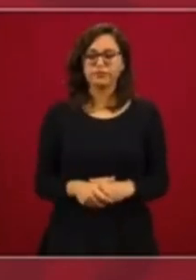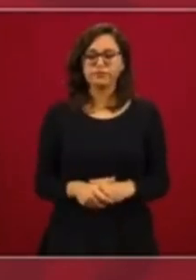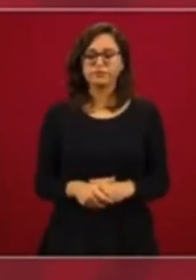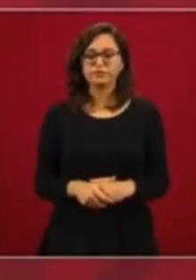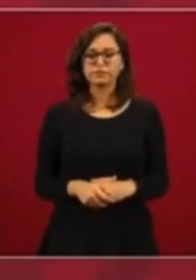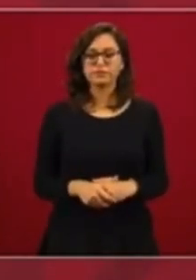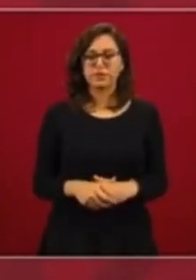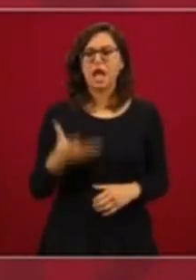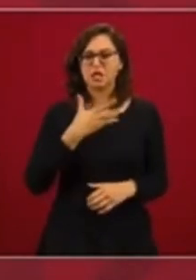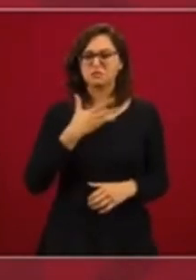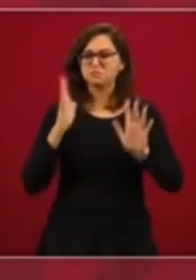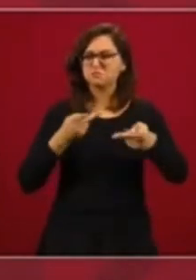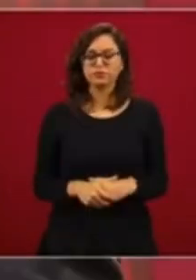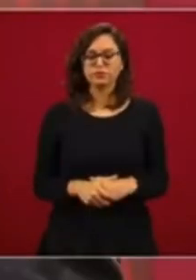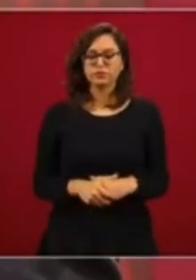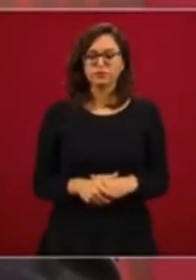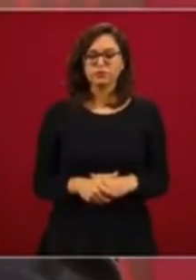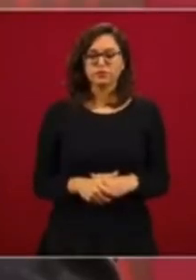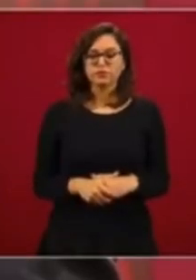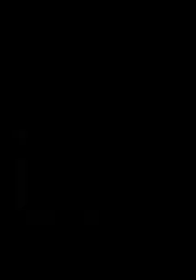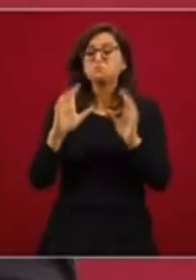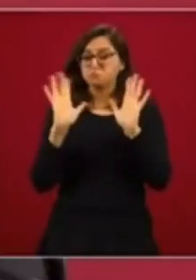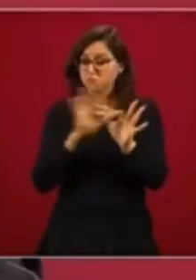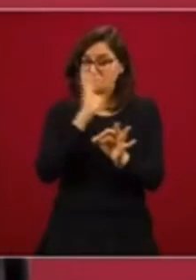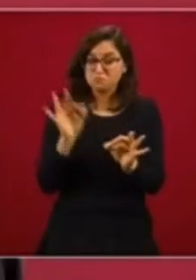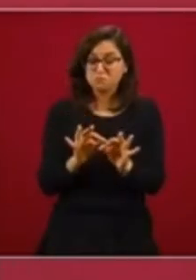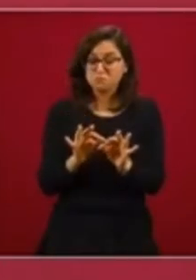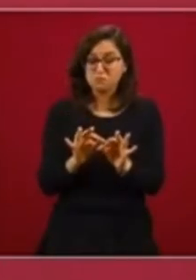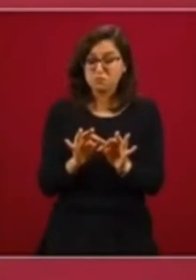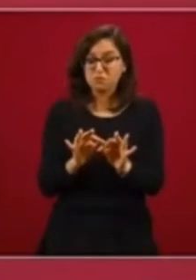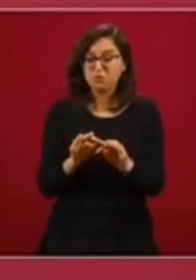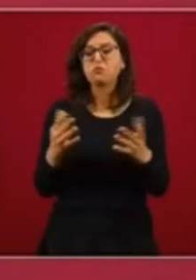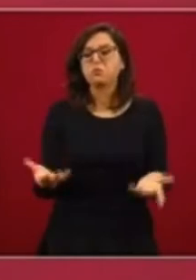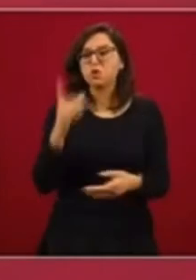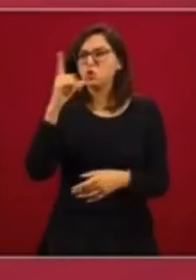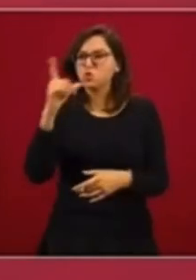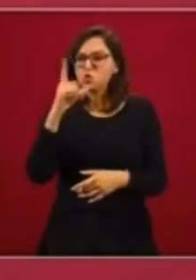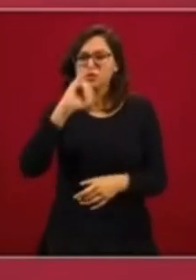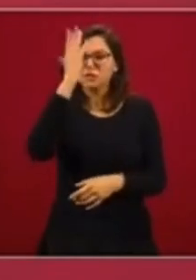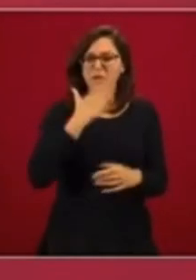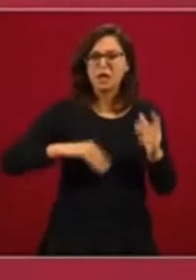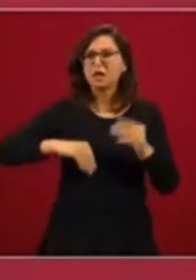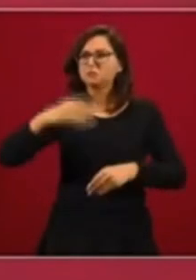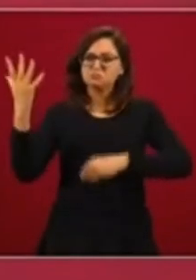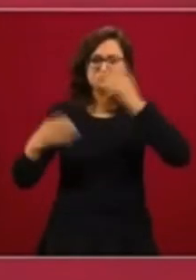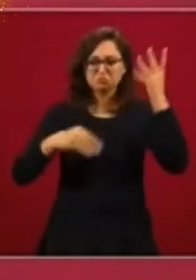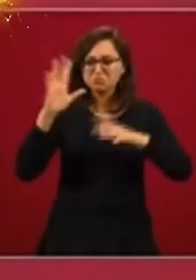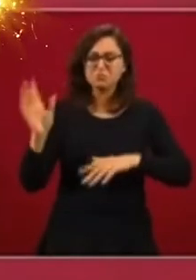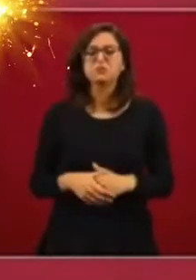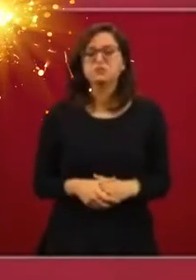una torcha. Se lleva a cabo el grito y va a haber esta iluminación